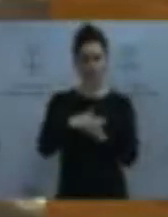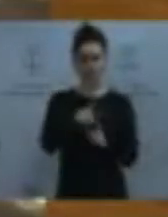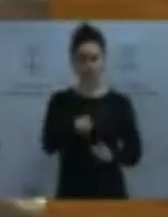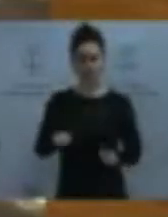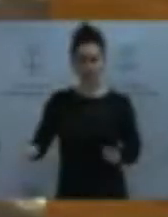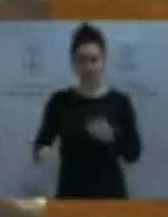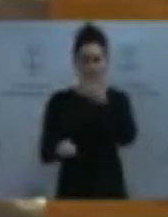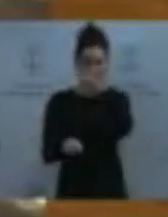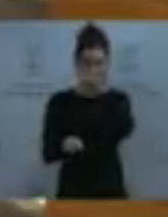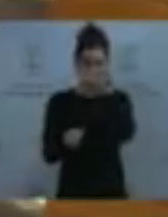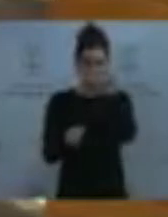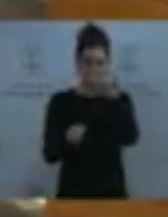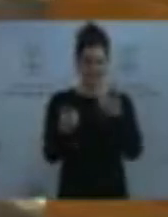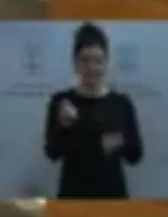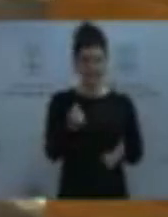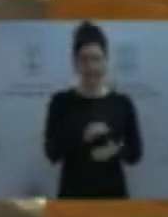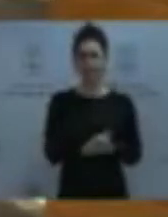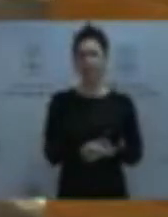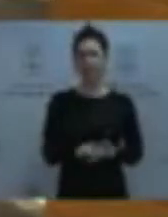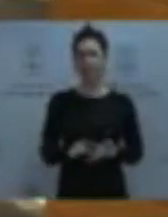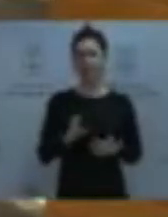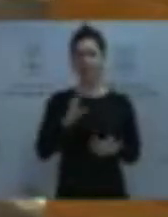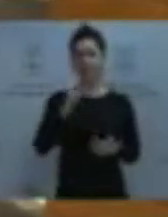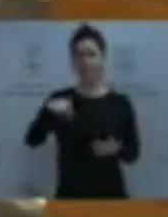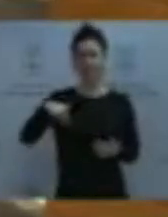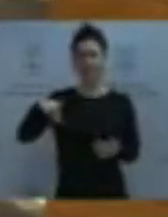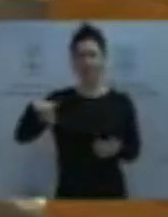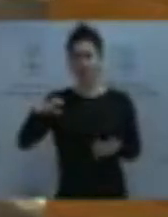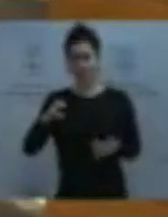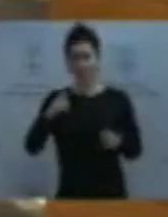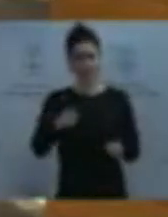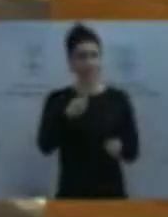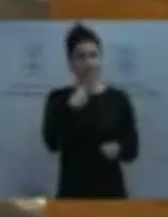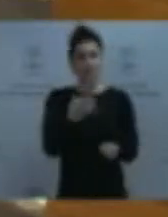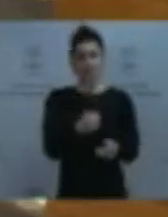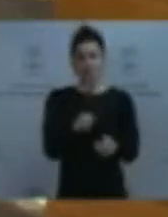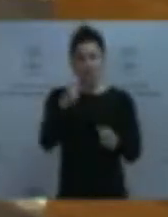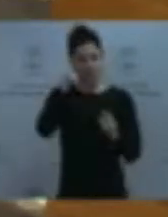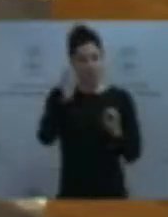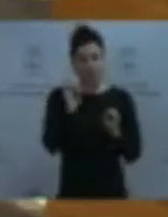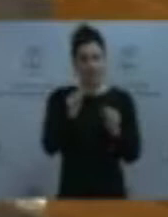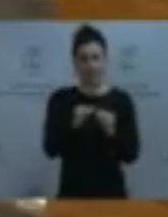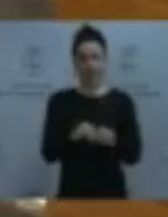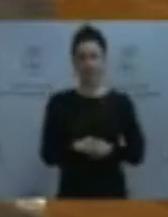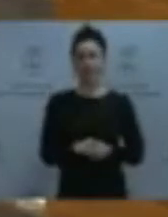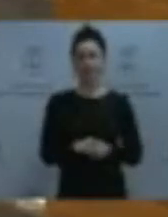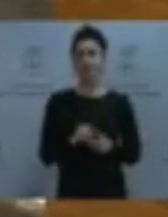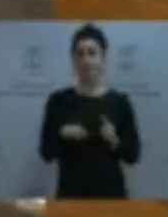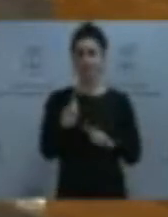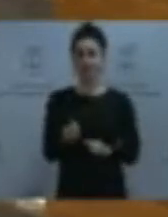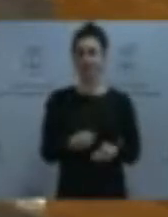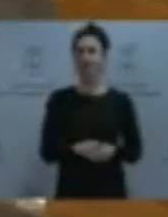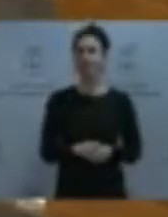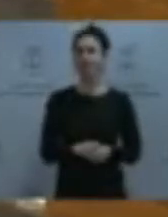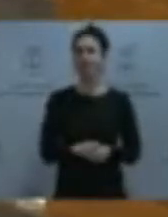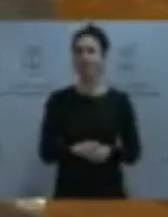la CNMC considera como razonable, y a continuación, una vez que la resolución